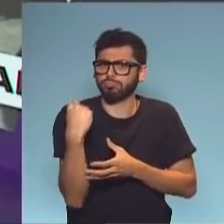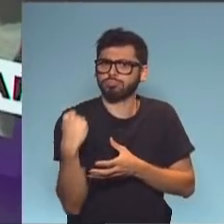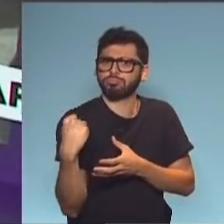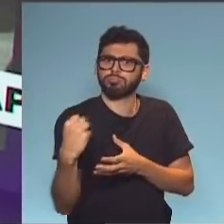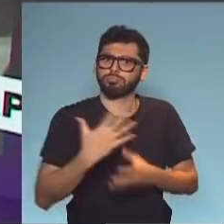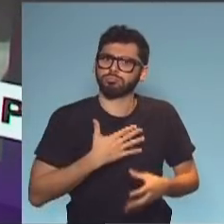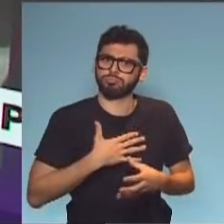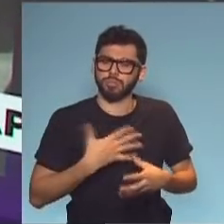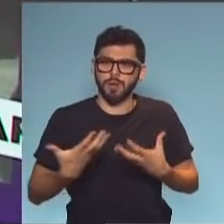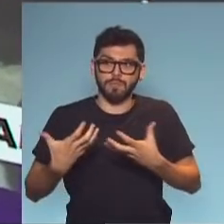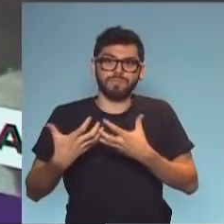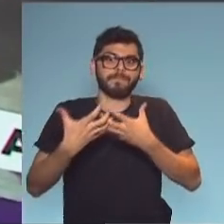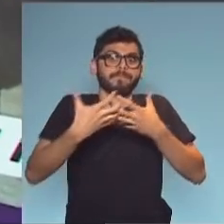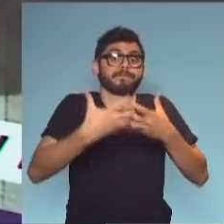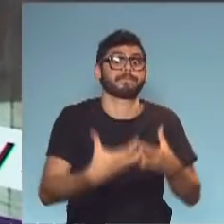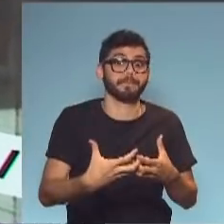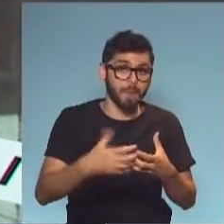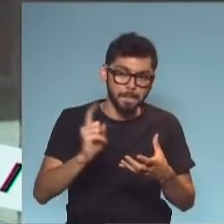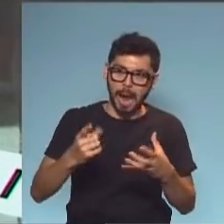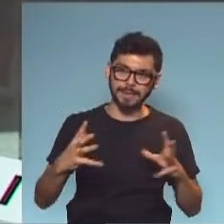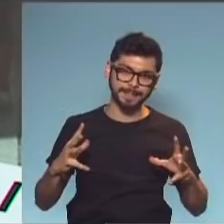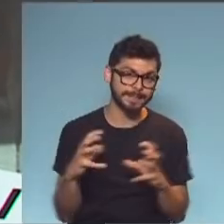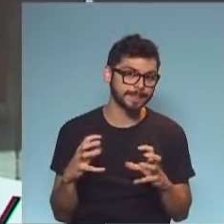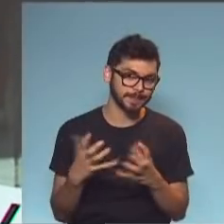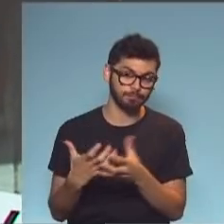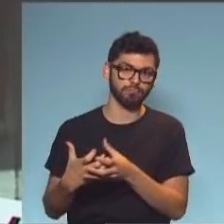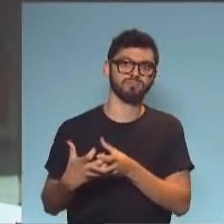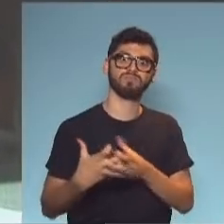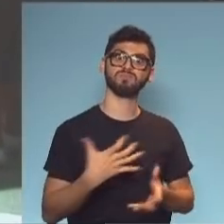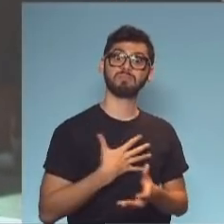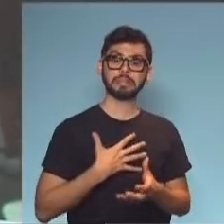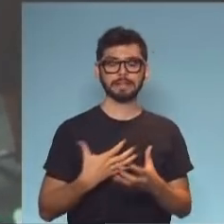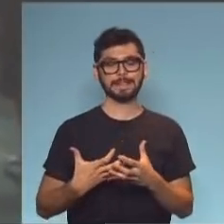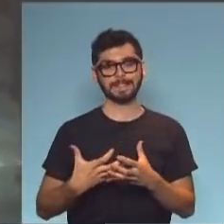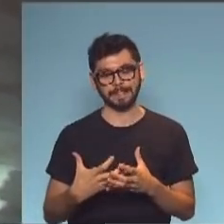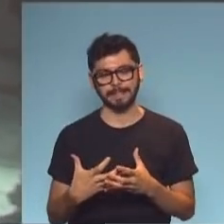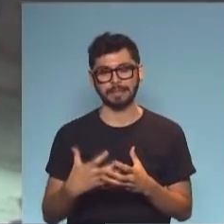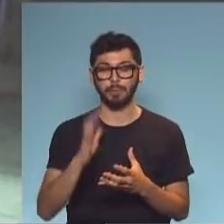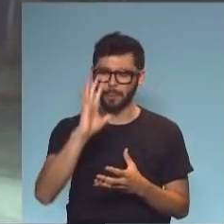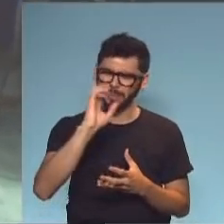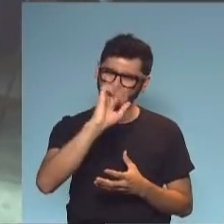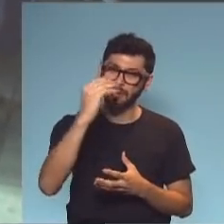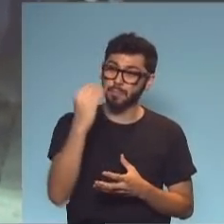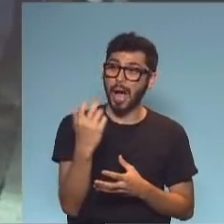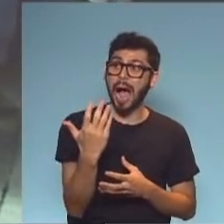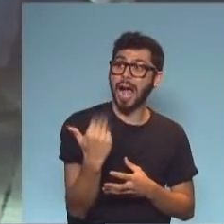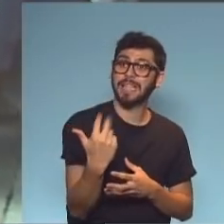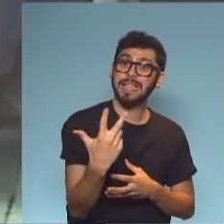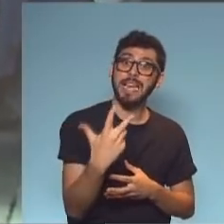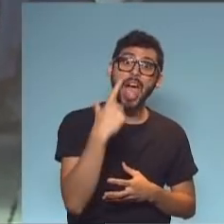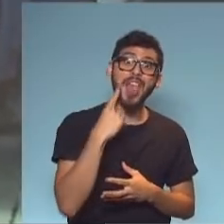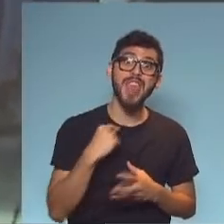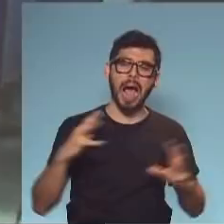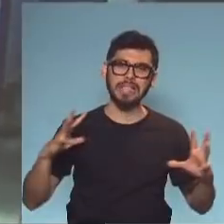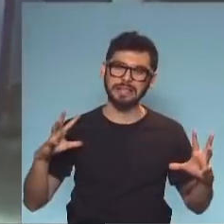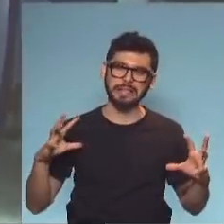lugar, y eso generó también tensiones. Quiero aclarar, porque venimos de 3 días de conflicto muy fuerte, que esto